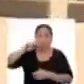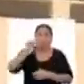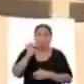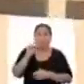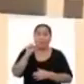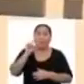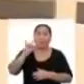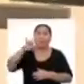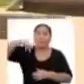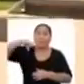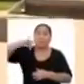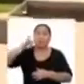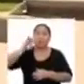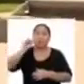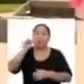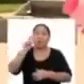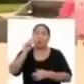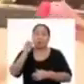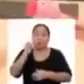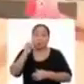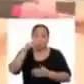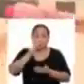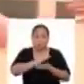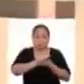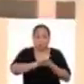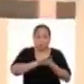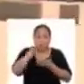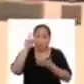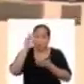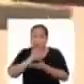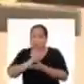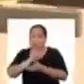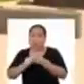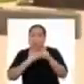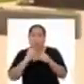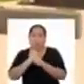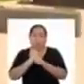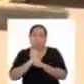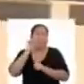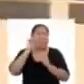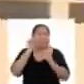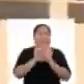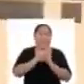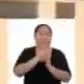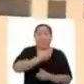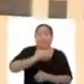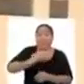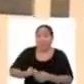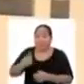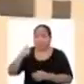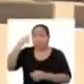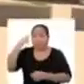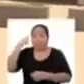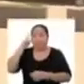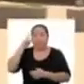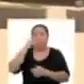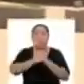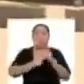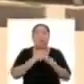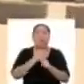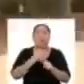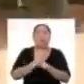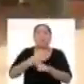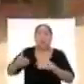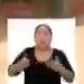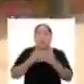Sí, es igual con una nación, que tiene un presupuesto anual, el cual tiene que gastar en obras como carreteras, hospitales, educación y